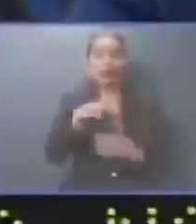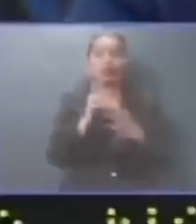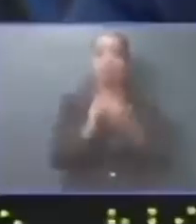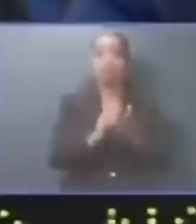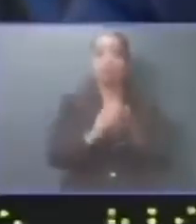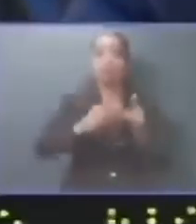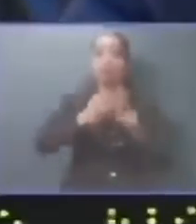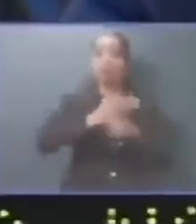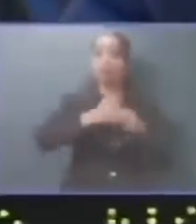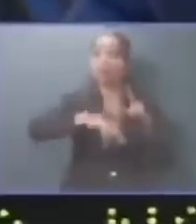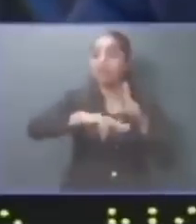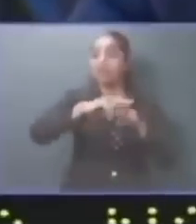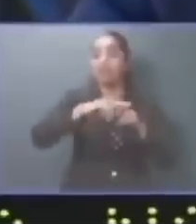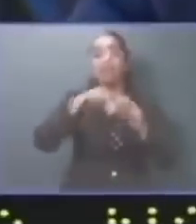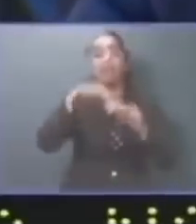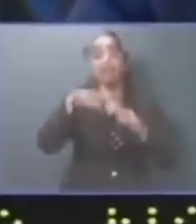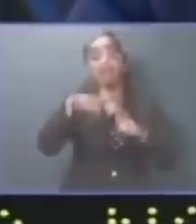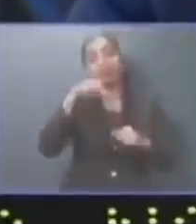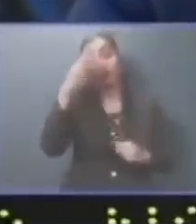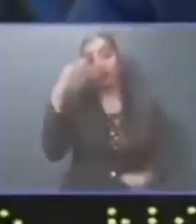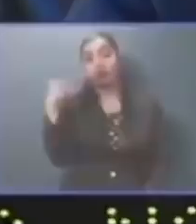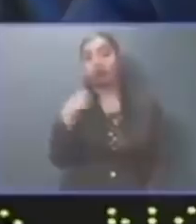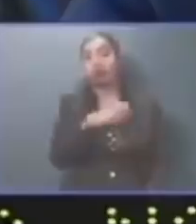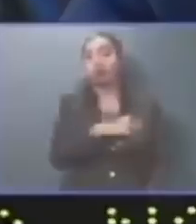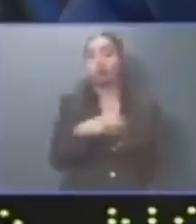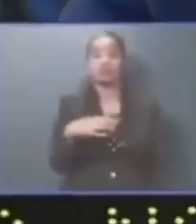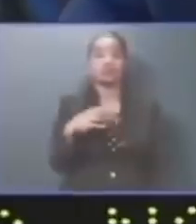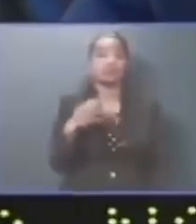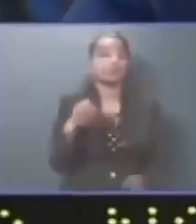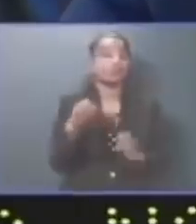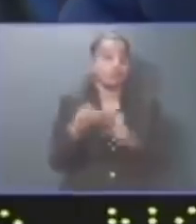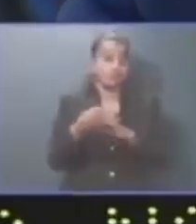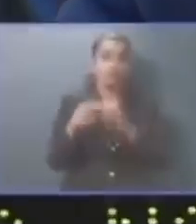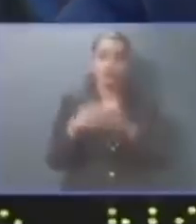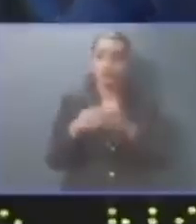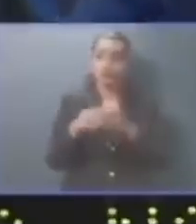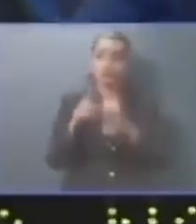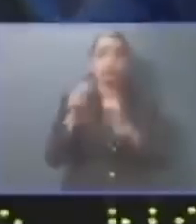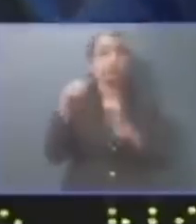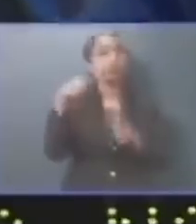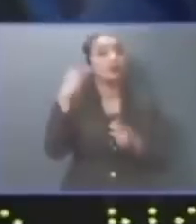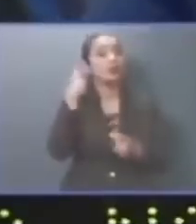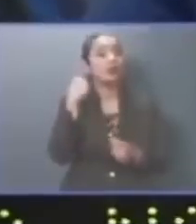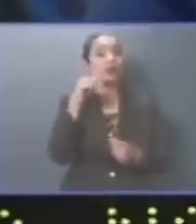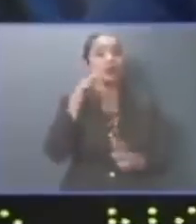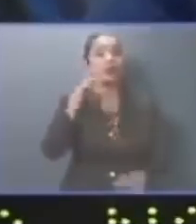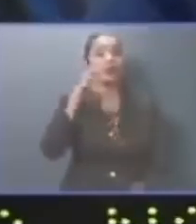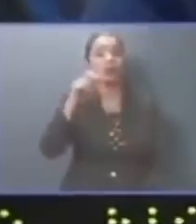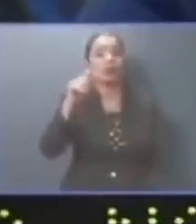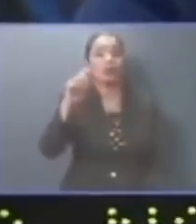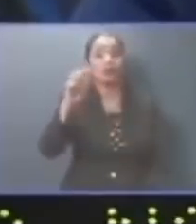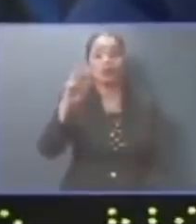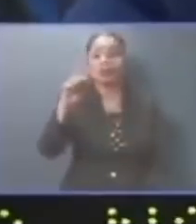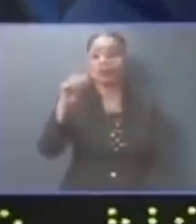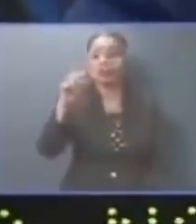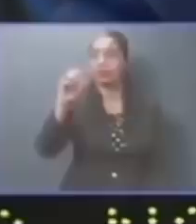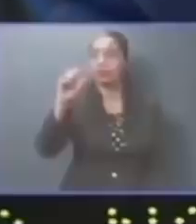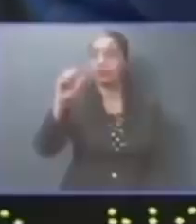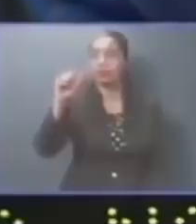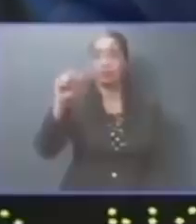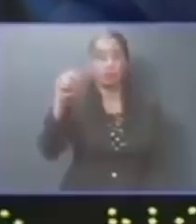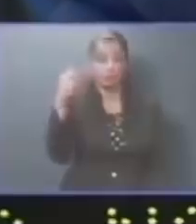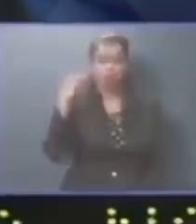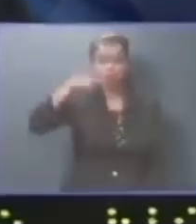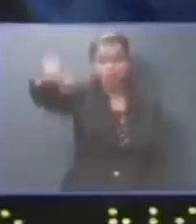Arena y ahora concejala. También al violador de derechos humanos, Roberto Dawison, no lo mencionó, que